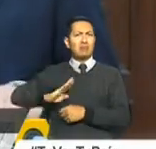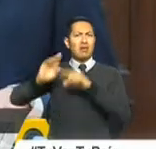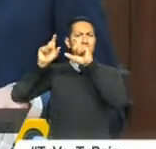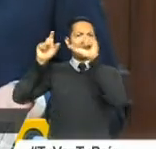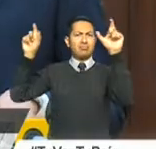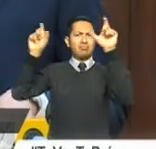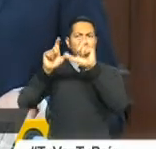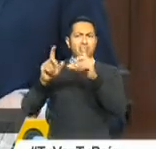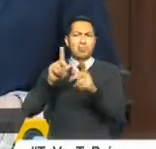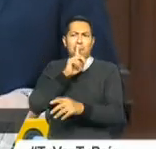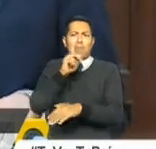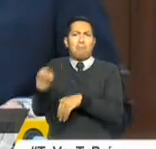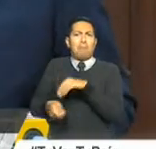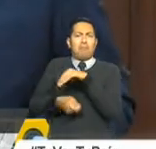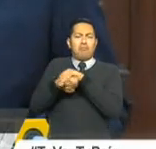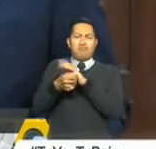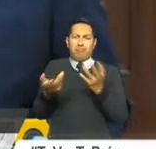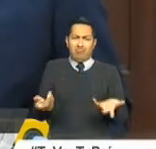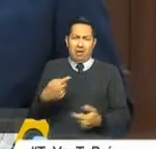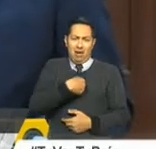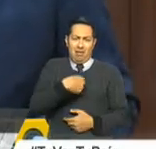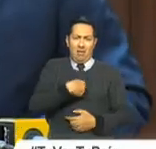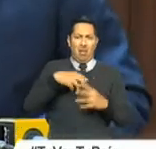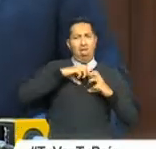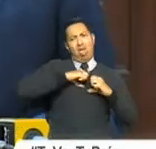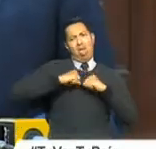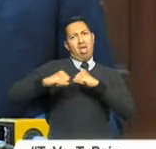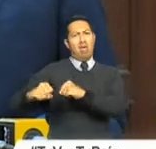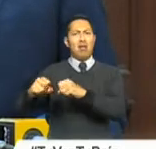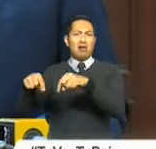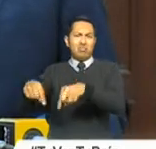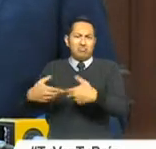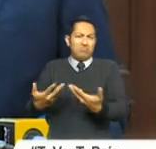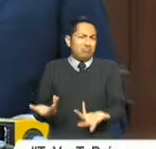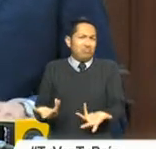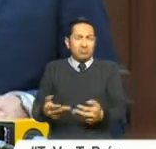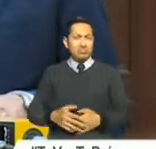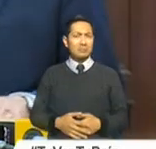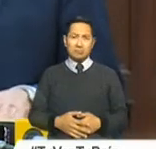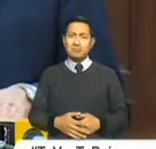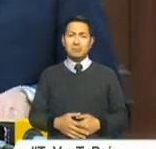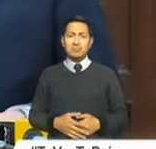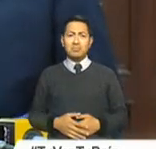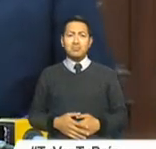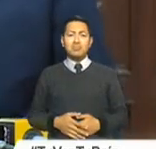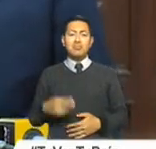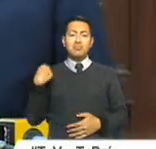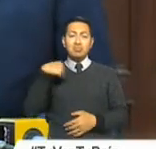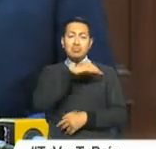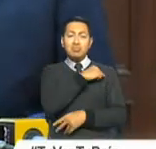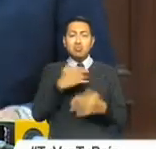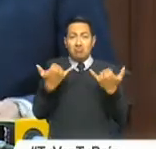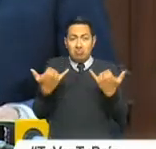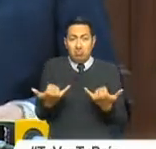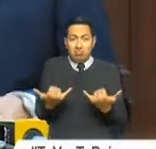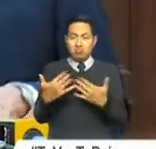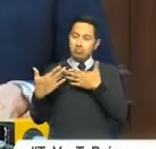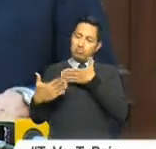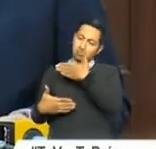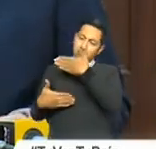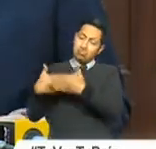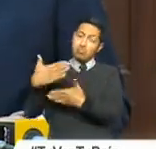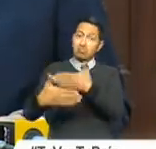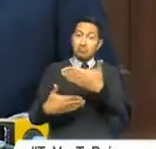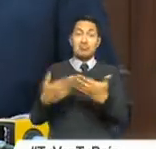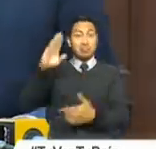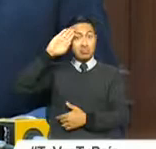a espaldas del pueblo ecuatoriano y a espaldas del gobierno nacional, de nuestro proceso político, como empresa